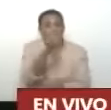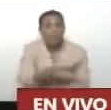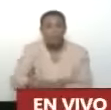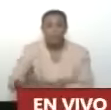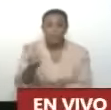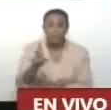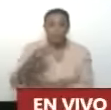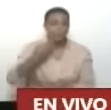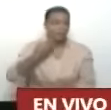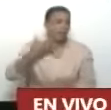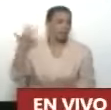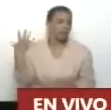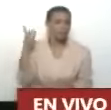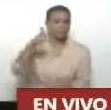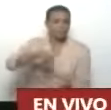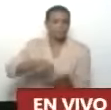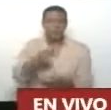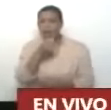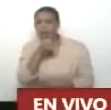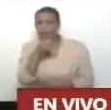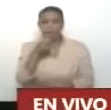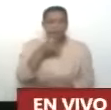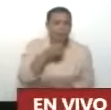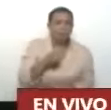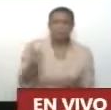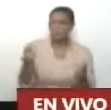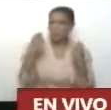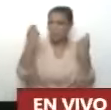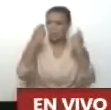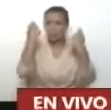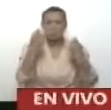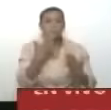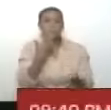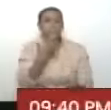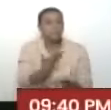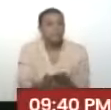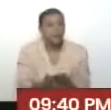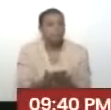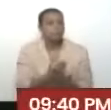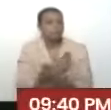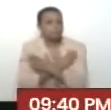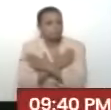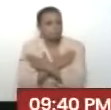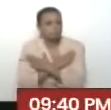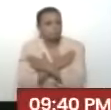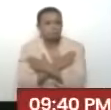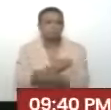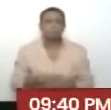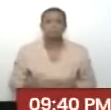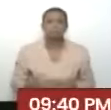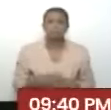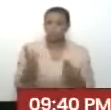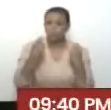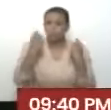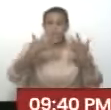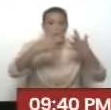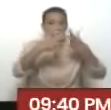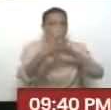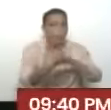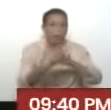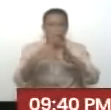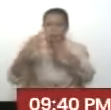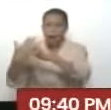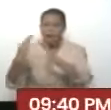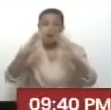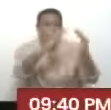los artistas que se presentaron en estas jornadas de Canto por el Esequibo, en 1000 jornadas que hubo en los barrios, en